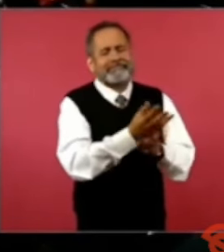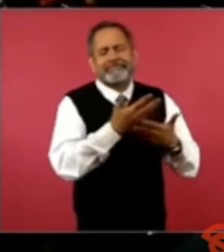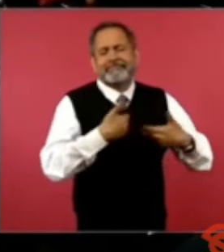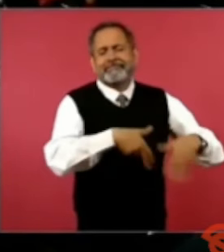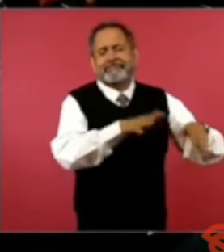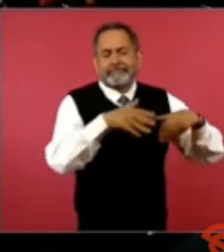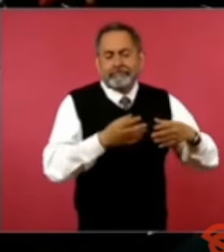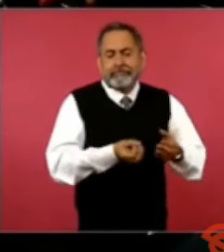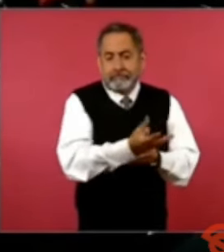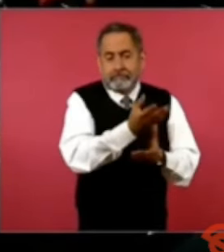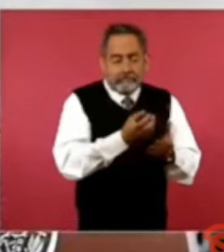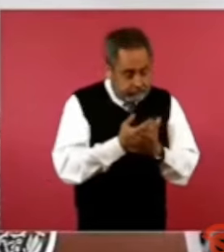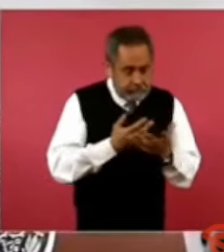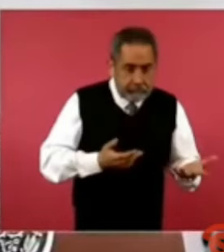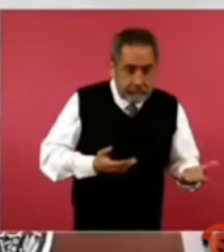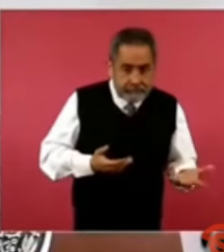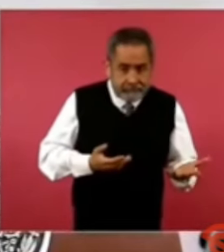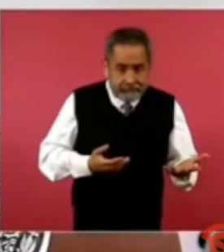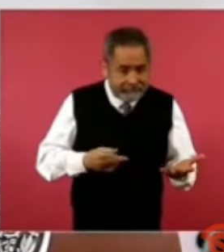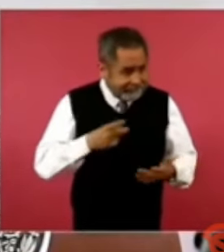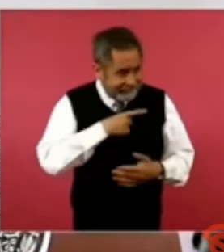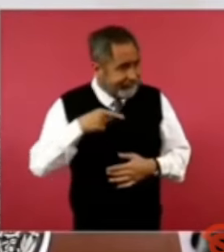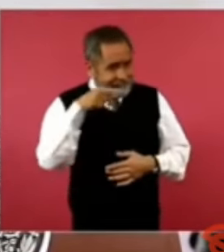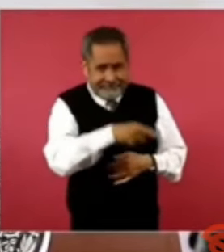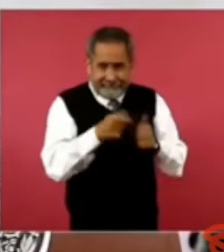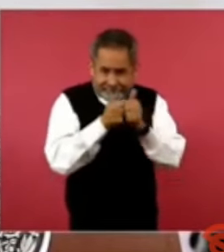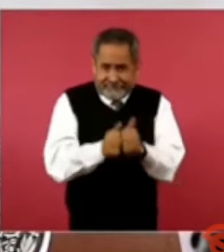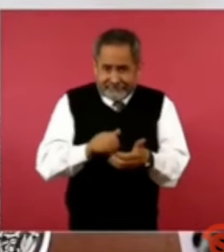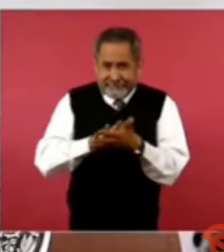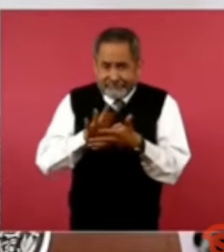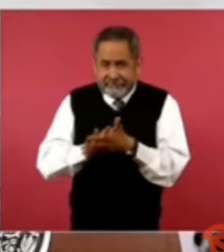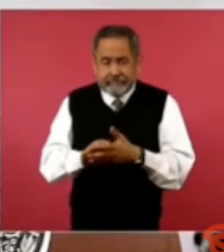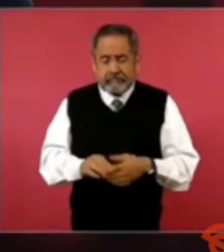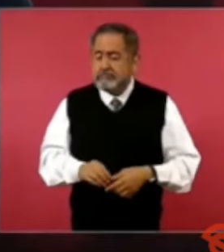que debía estar en la cárcel